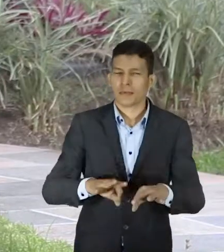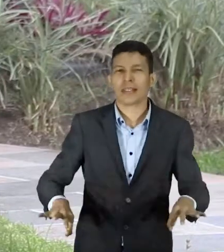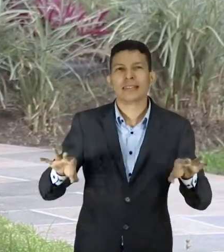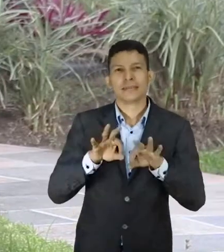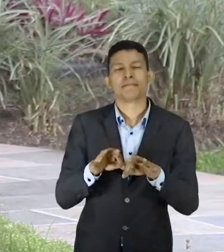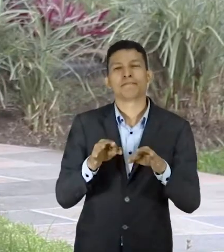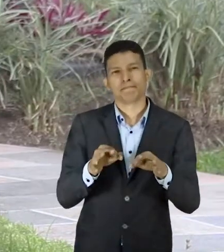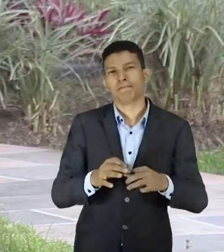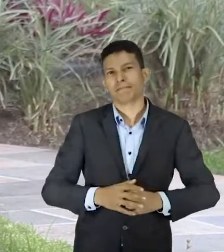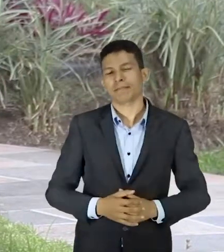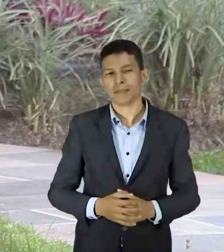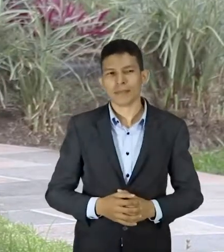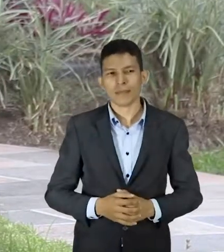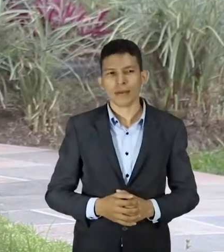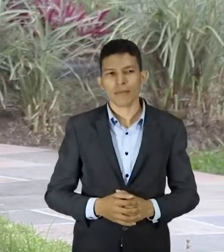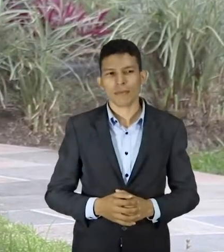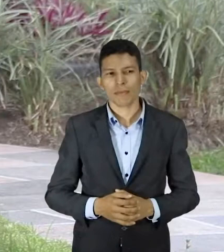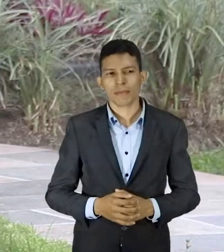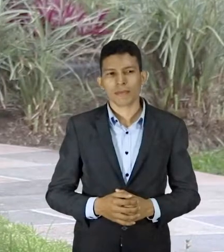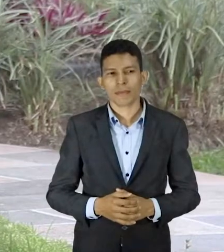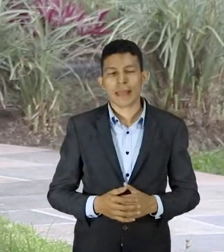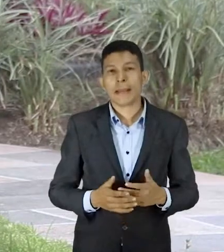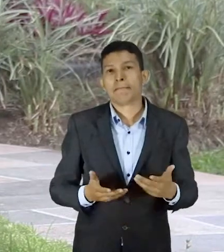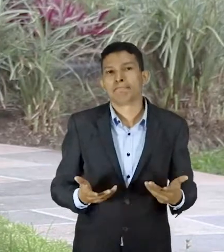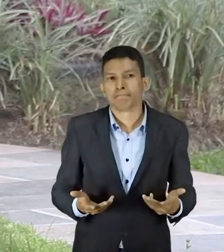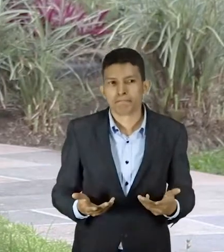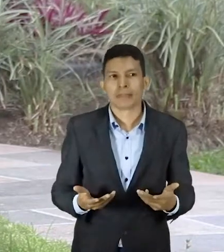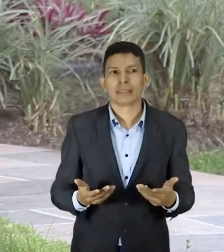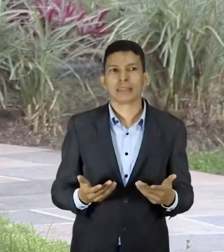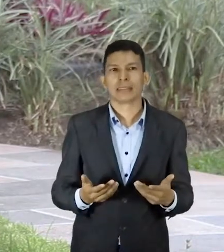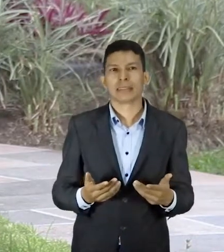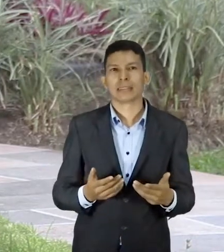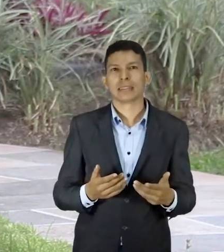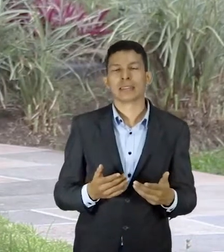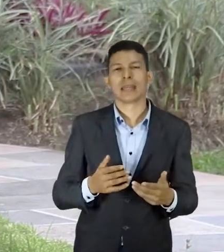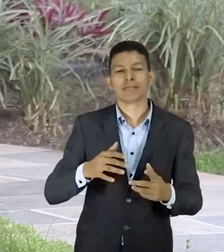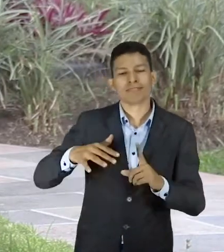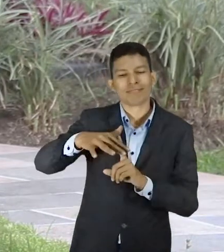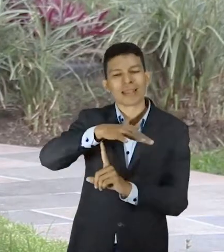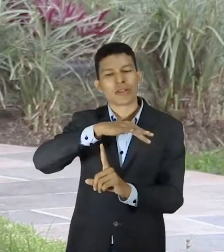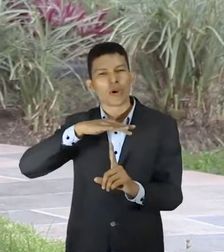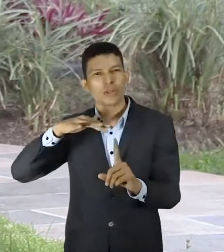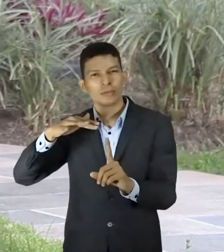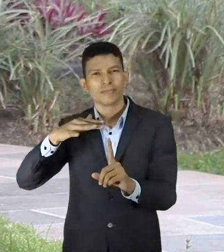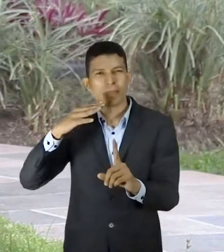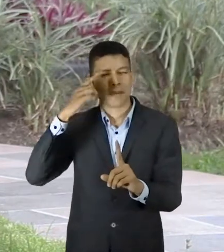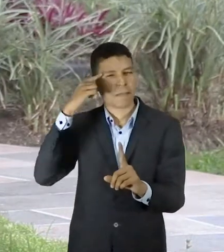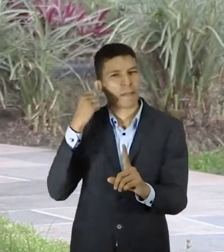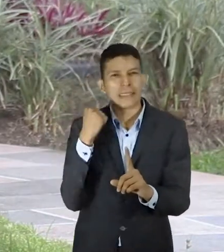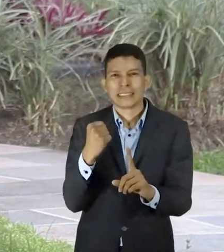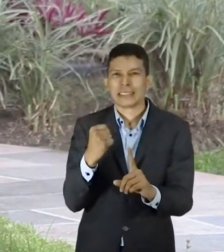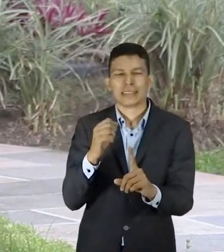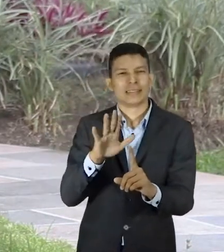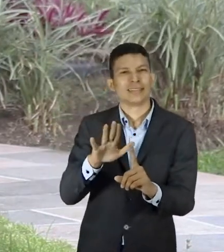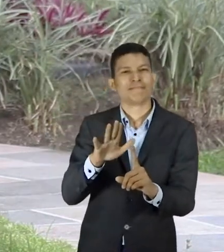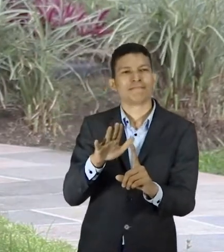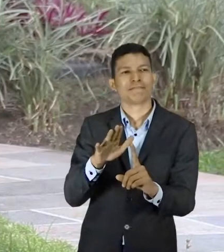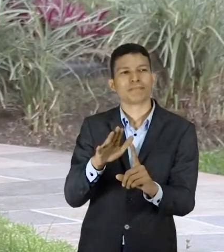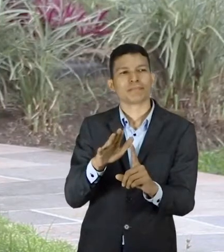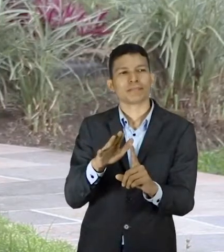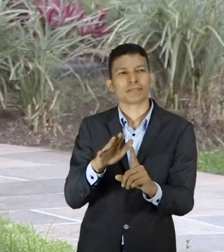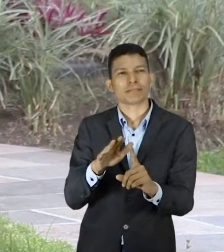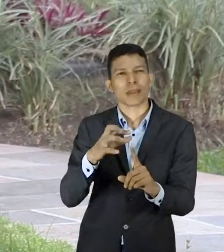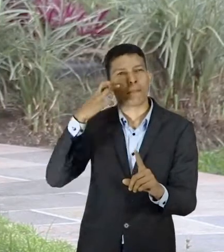tú has venido trabajando, cuando igual se juntan otros